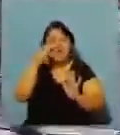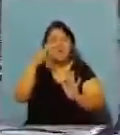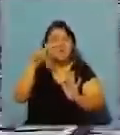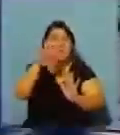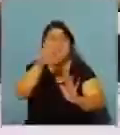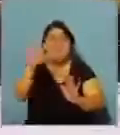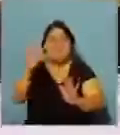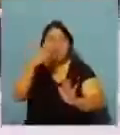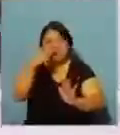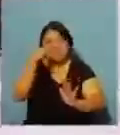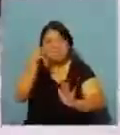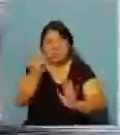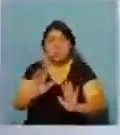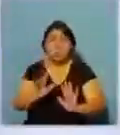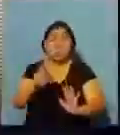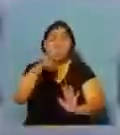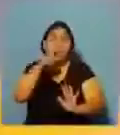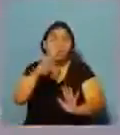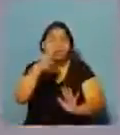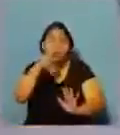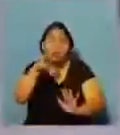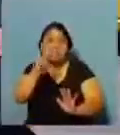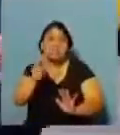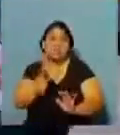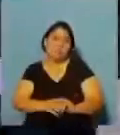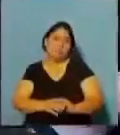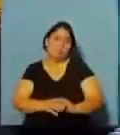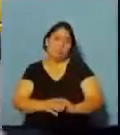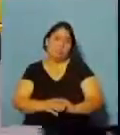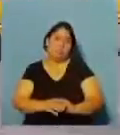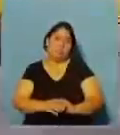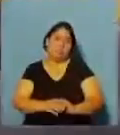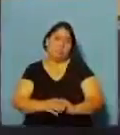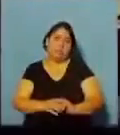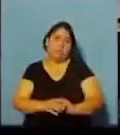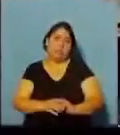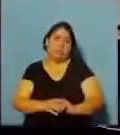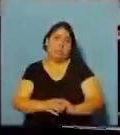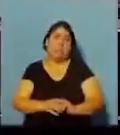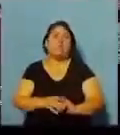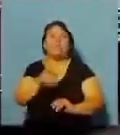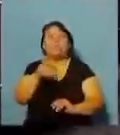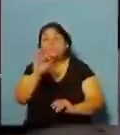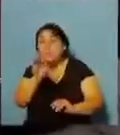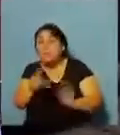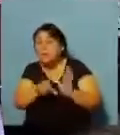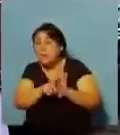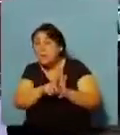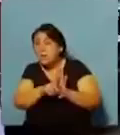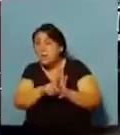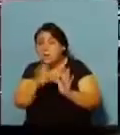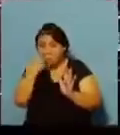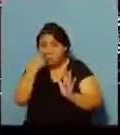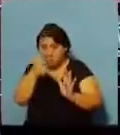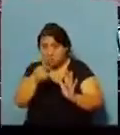27.521 de junio de 2021. ¿Una ley de talles? No, no sabía. No. ¿Sabe que hay ley de talles para la ropa?